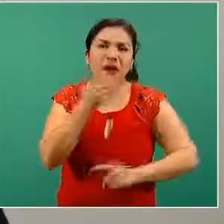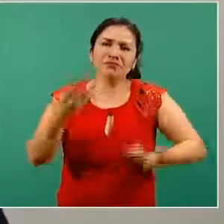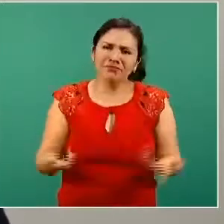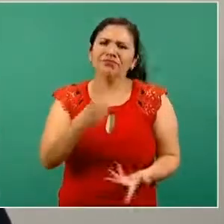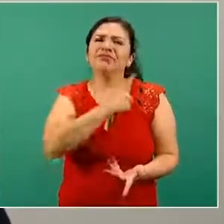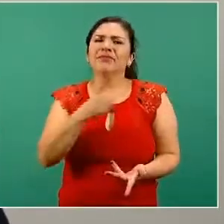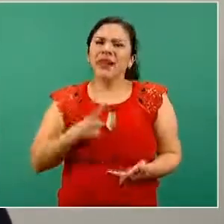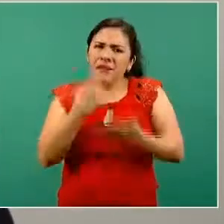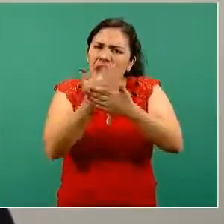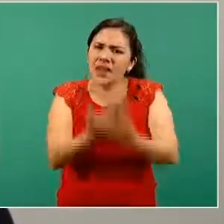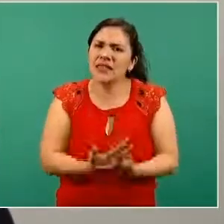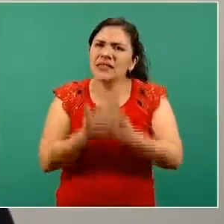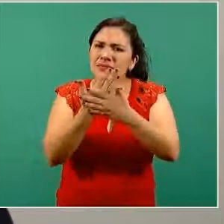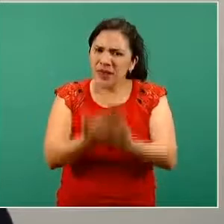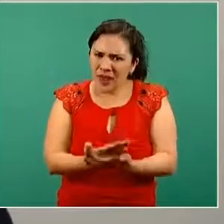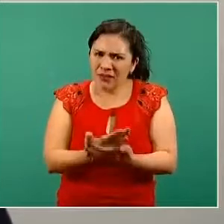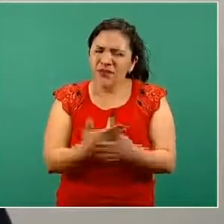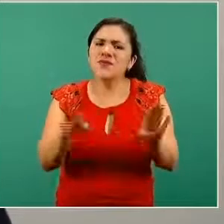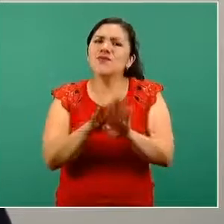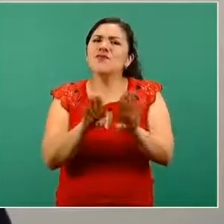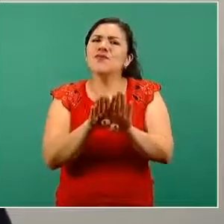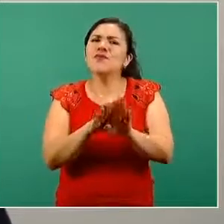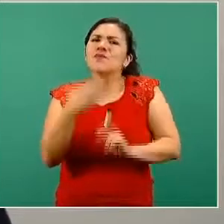obviamente esperar, y una forma